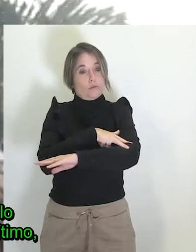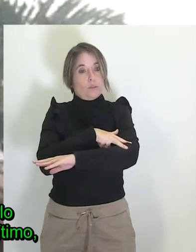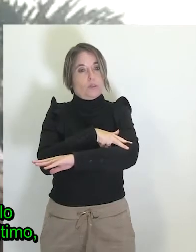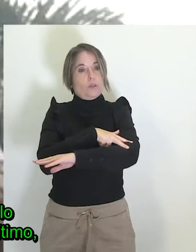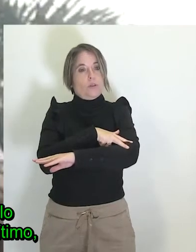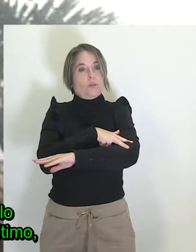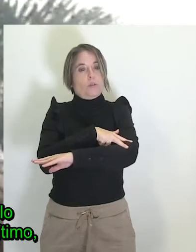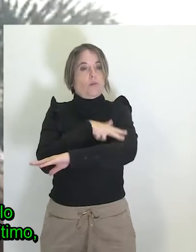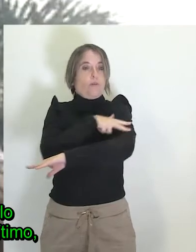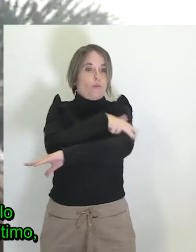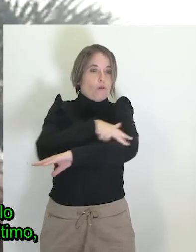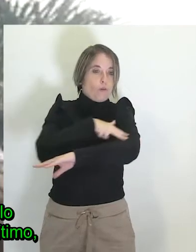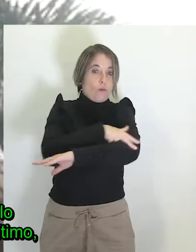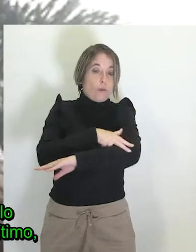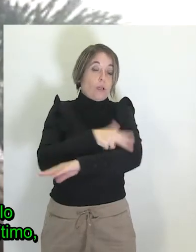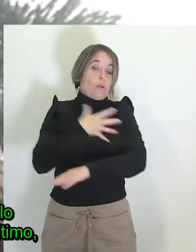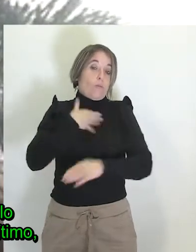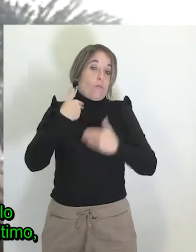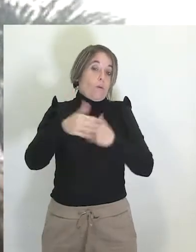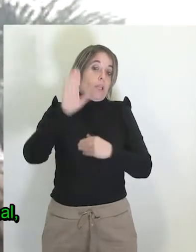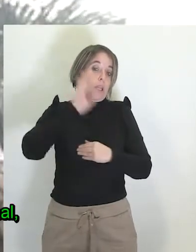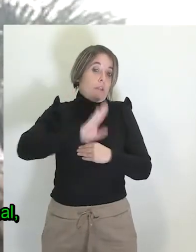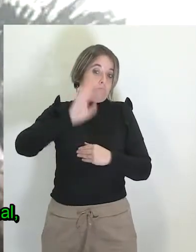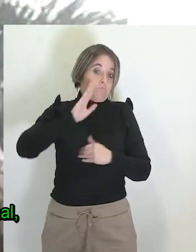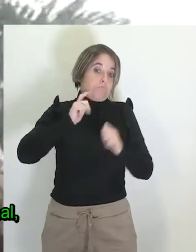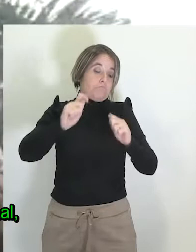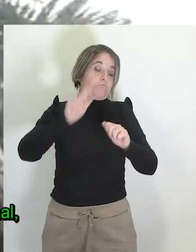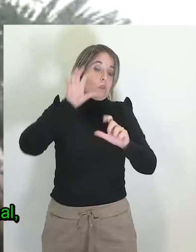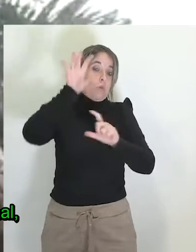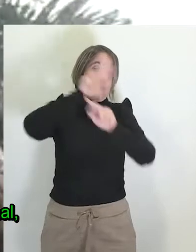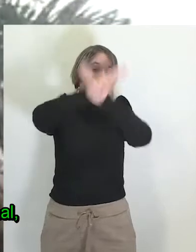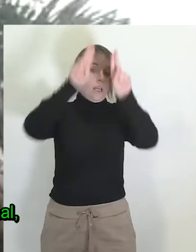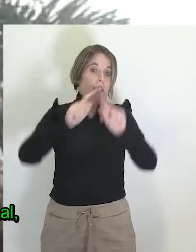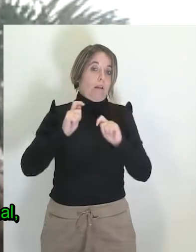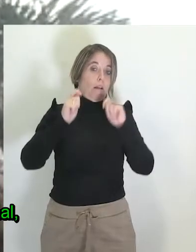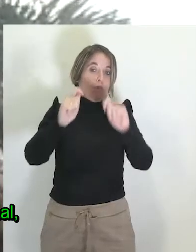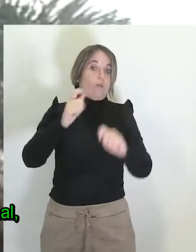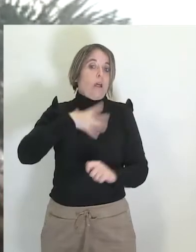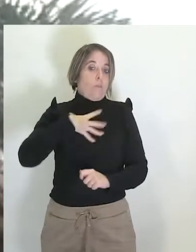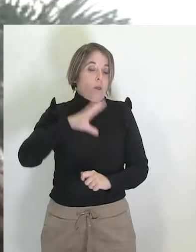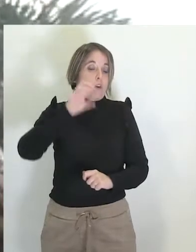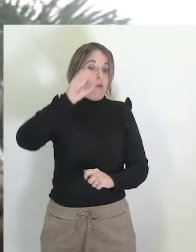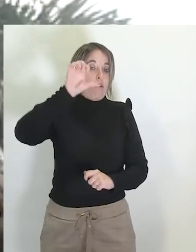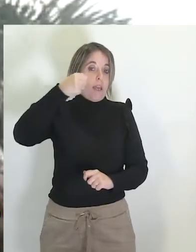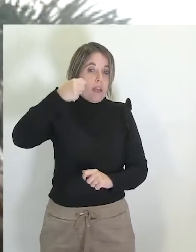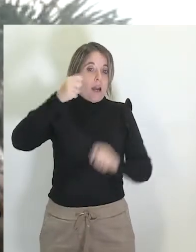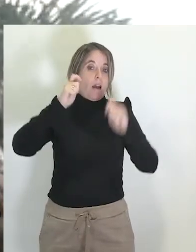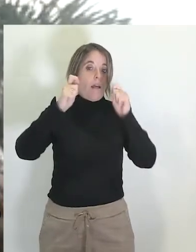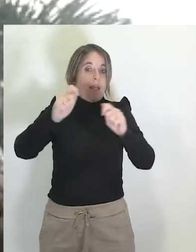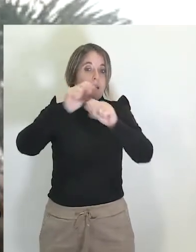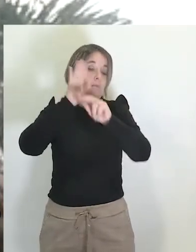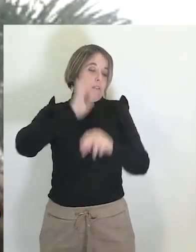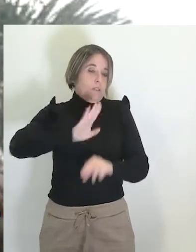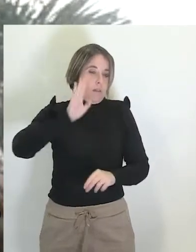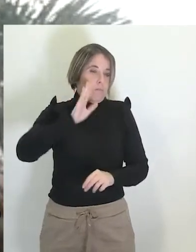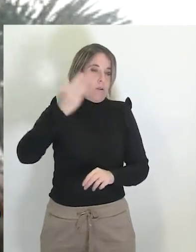decirlo, que ha sido, que puede ser declarado ilegítimo por la comunidad internacional, por la OEA, pues